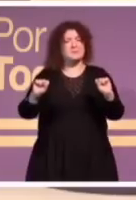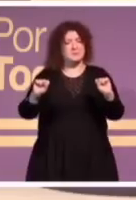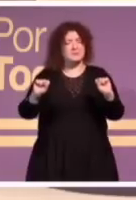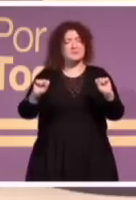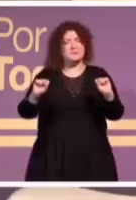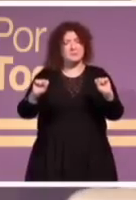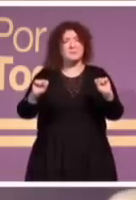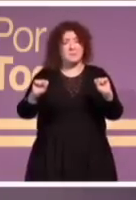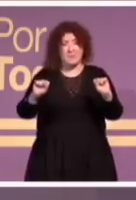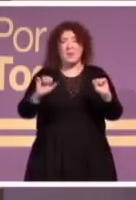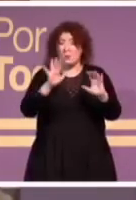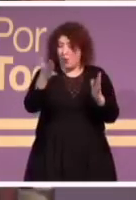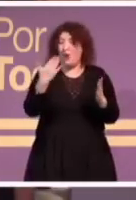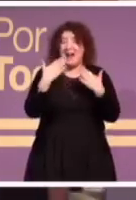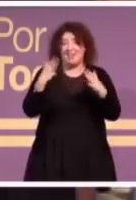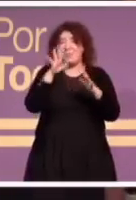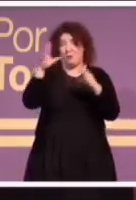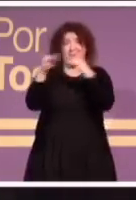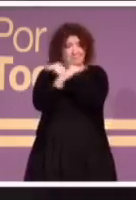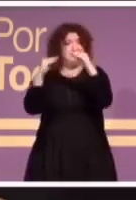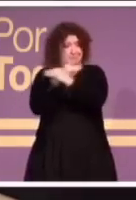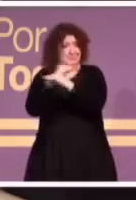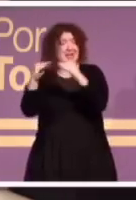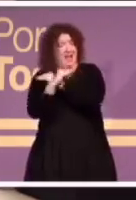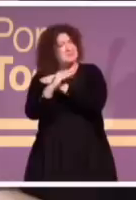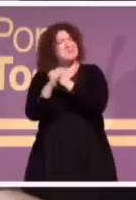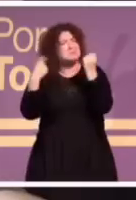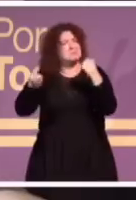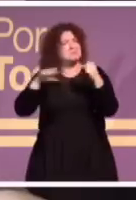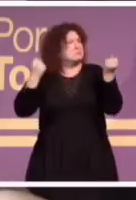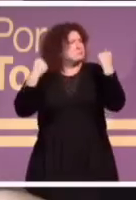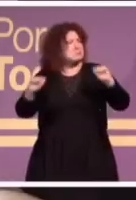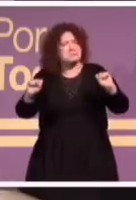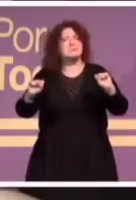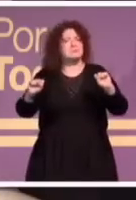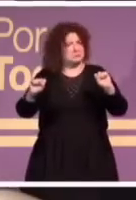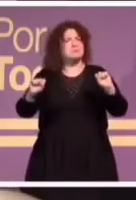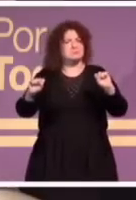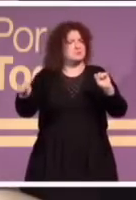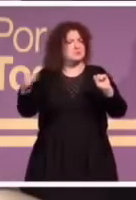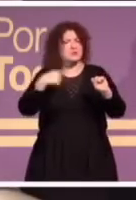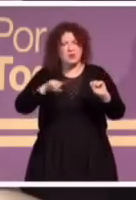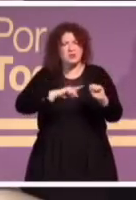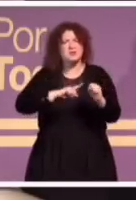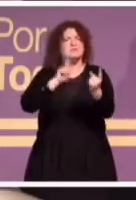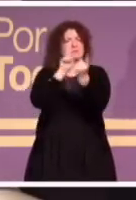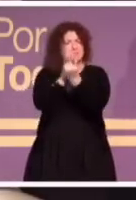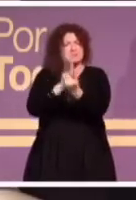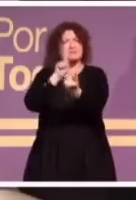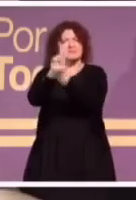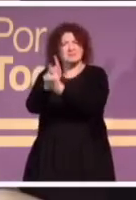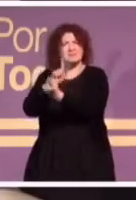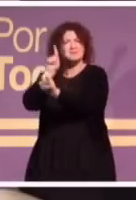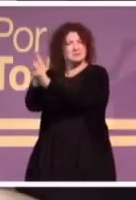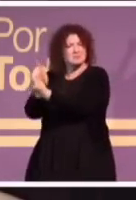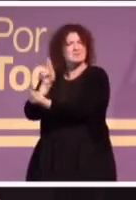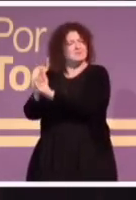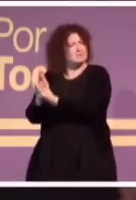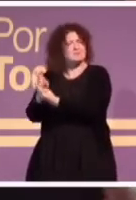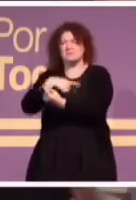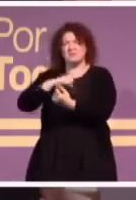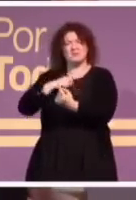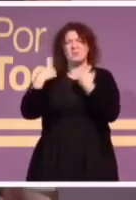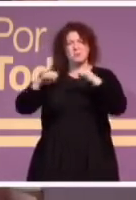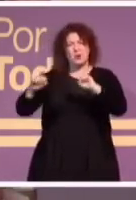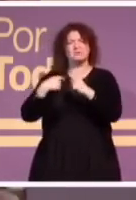quizá gracias a esas discrepancias, nos encontramos una y otra vez para defendernos las